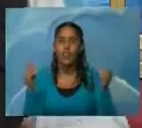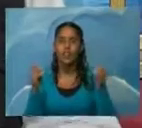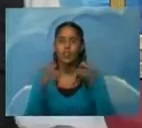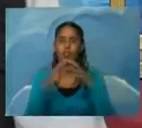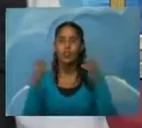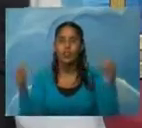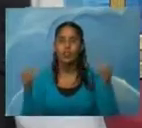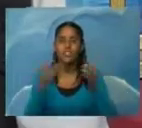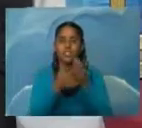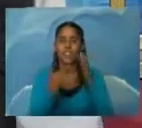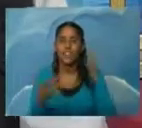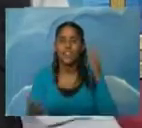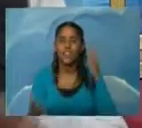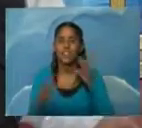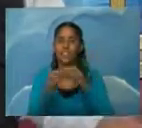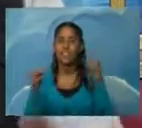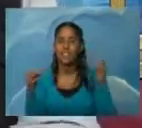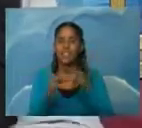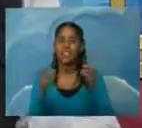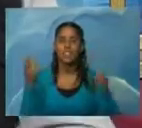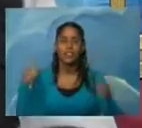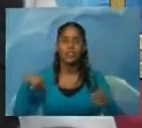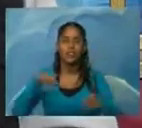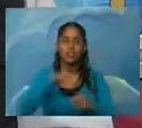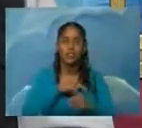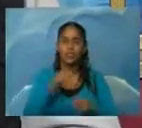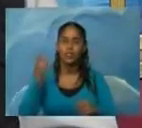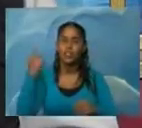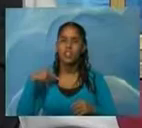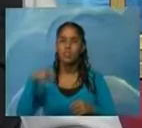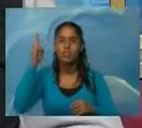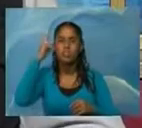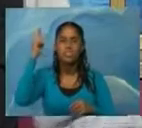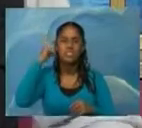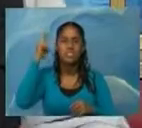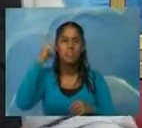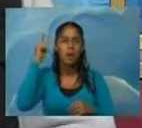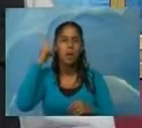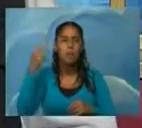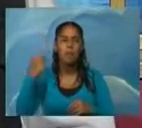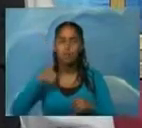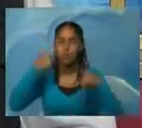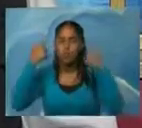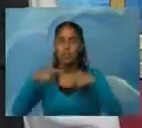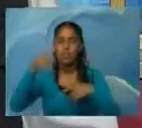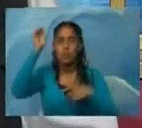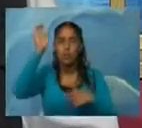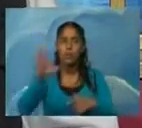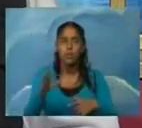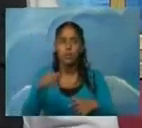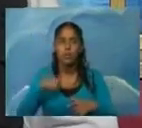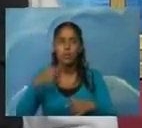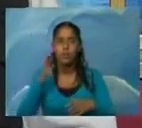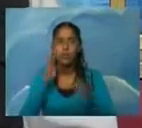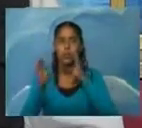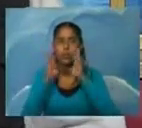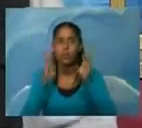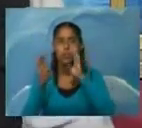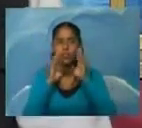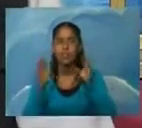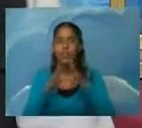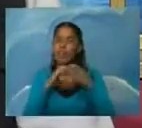sangre. Ay, ay, ay. Y nosotros sabemos, hermano, y yo siendo pastor, hermano, voy a confesarlo. Amén.